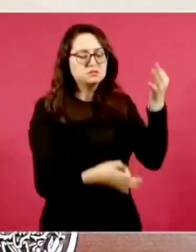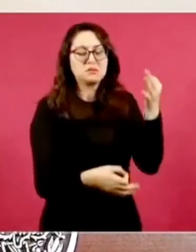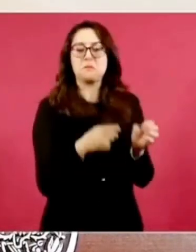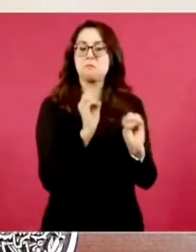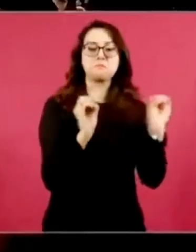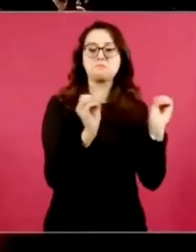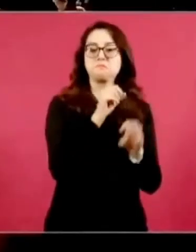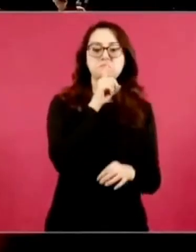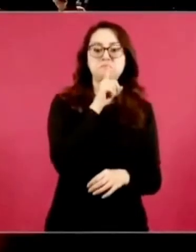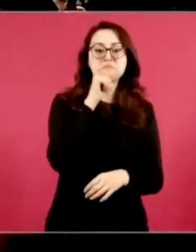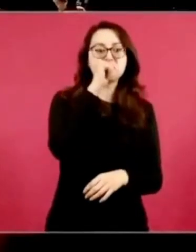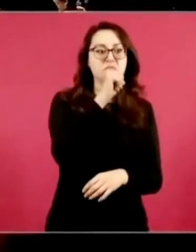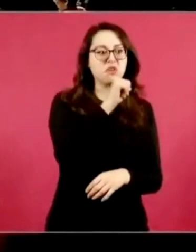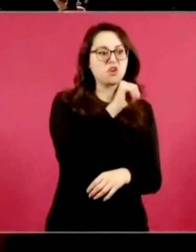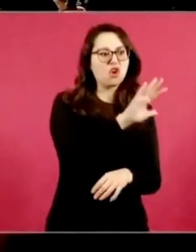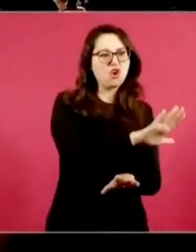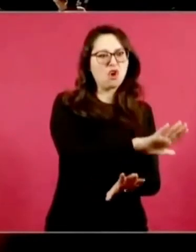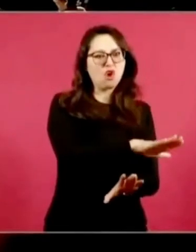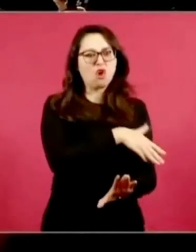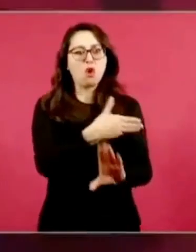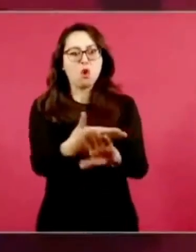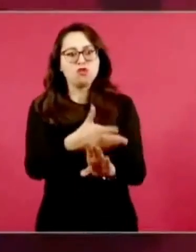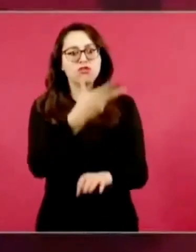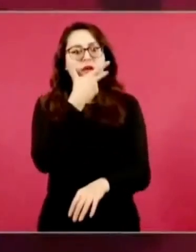y solamente juzgan a Assange.